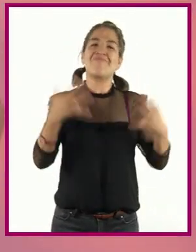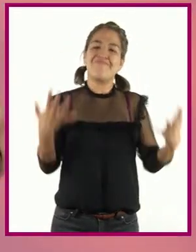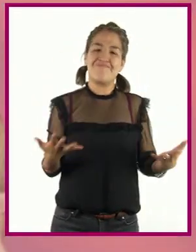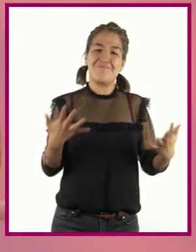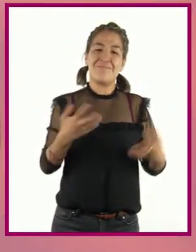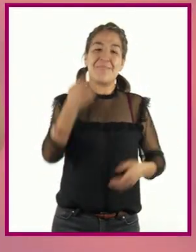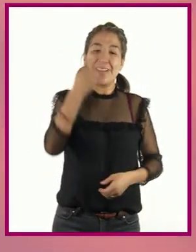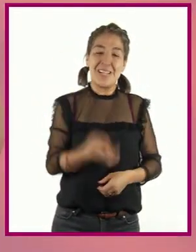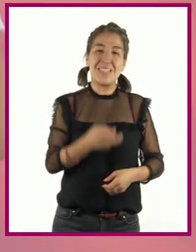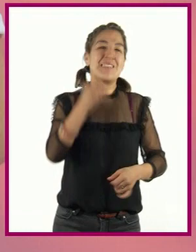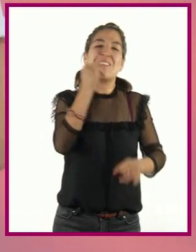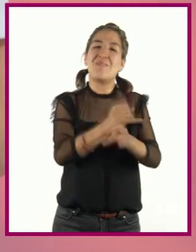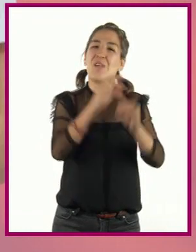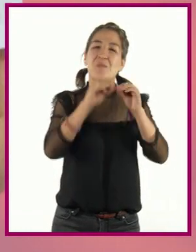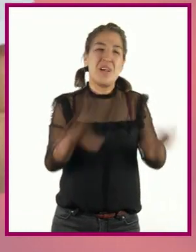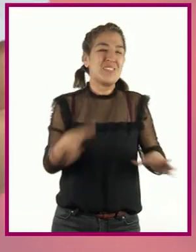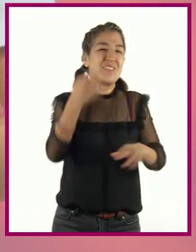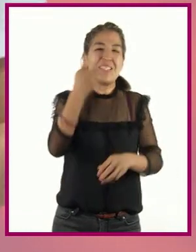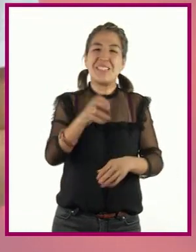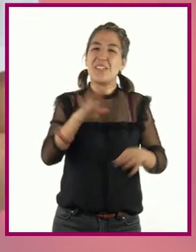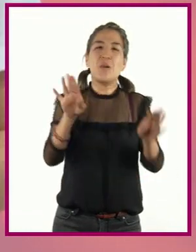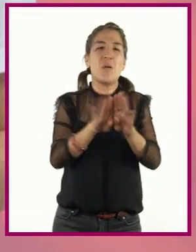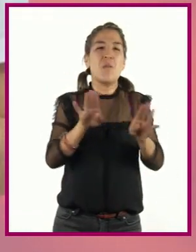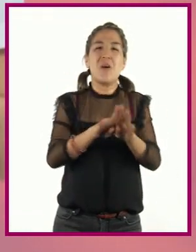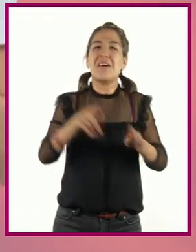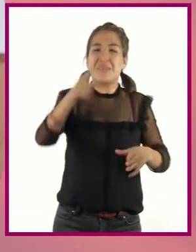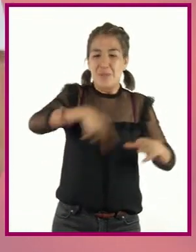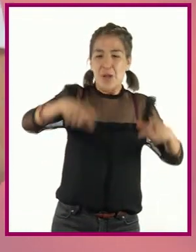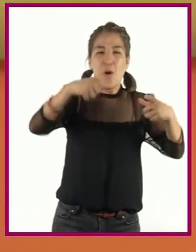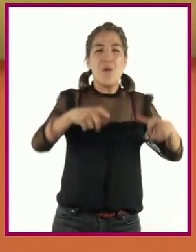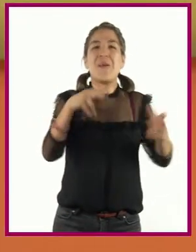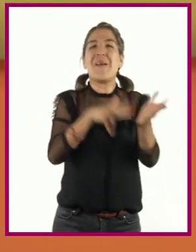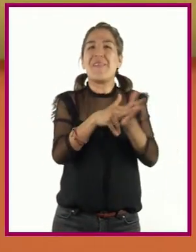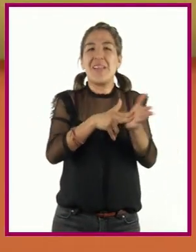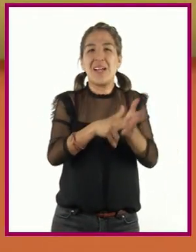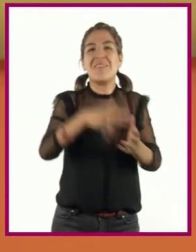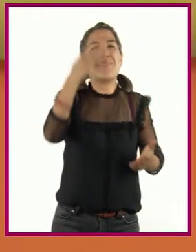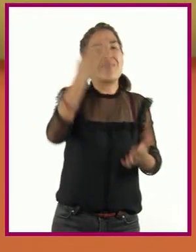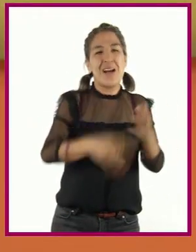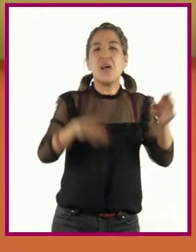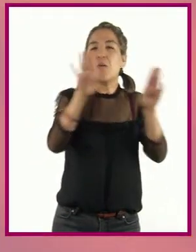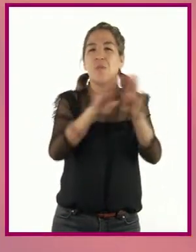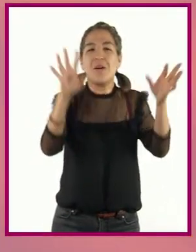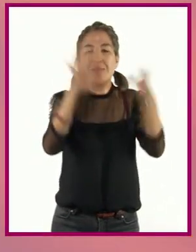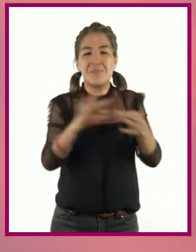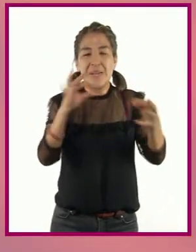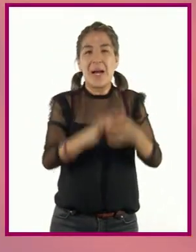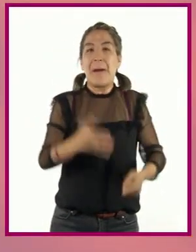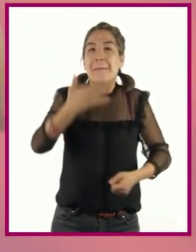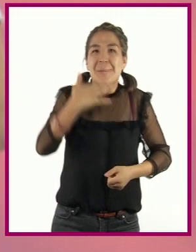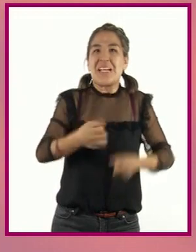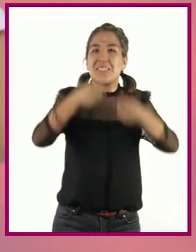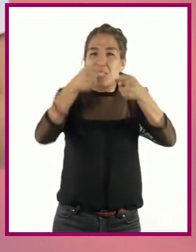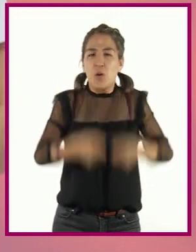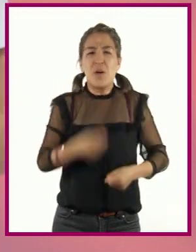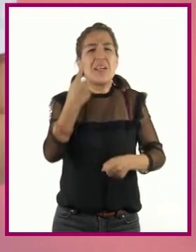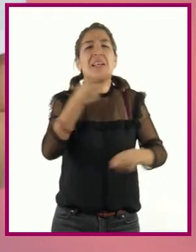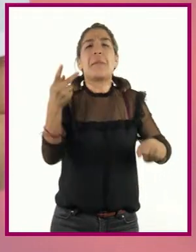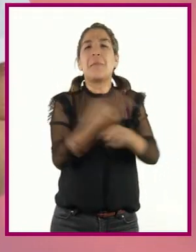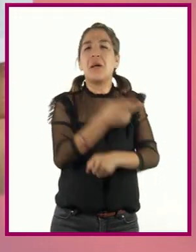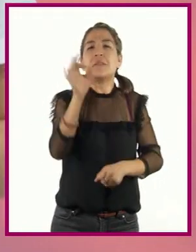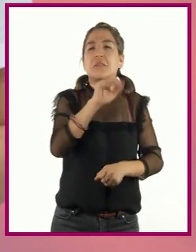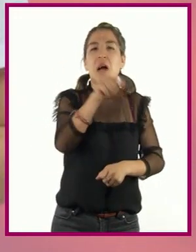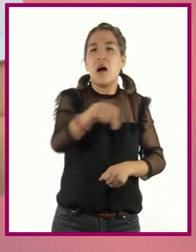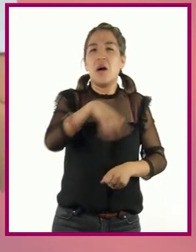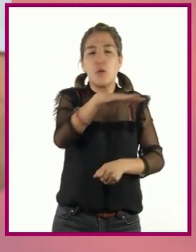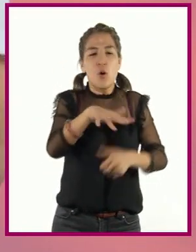Desafortunadamente, por la poca información que se tiene sobre los agujeros negros, considero que no se puede explicar con certeza qué pasaría si algún